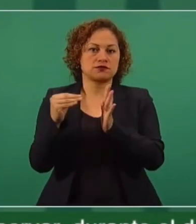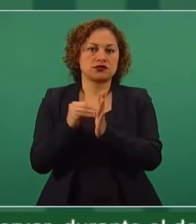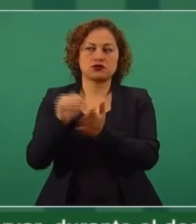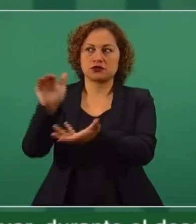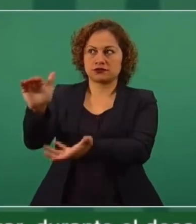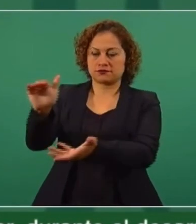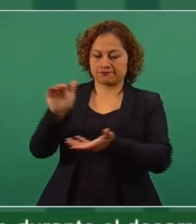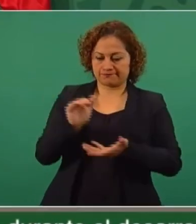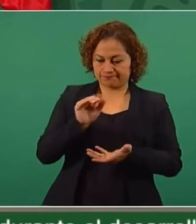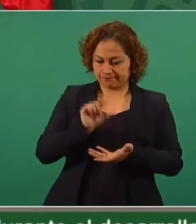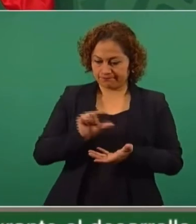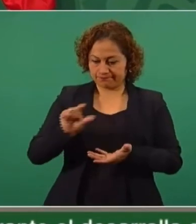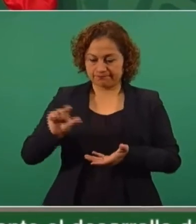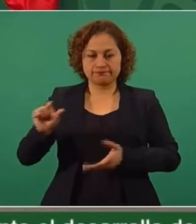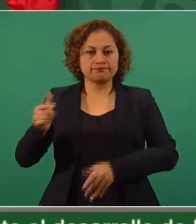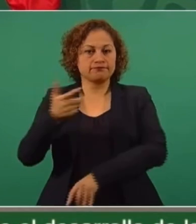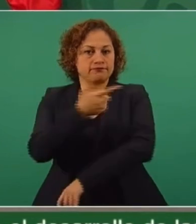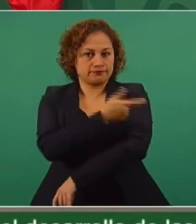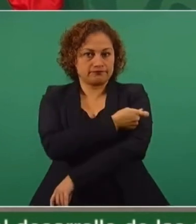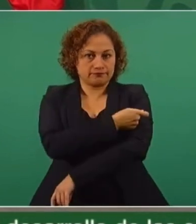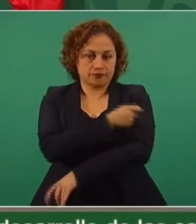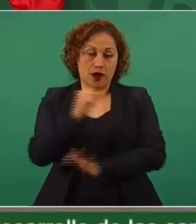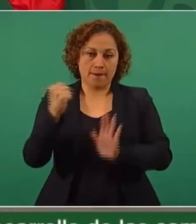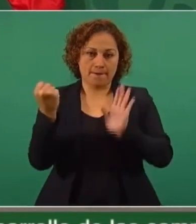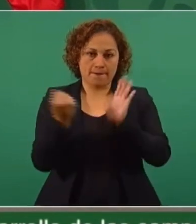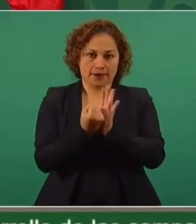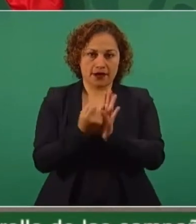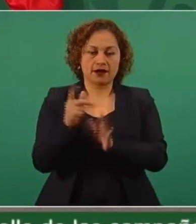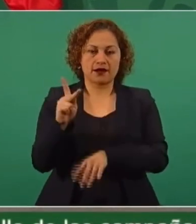Pfizer. Y